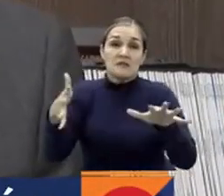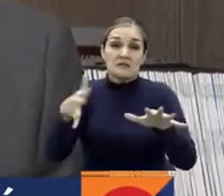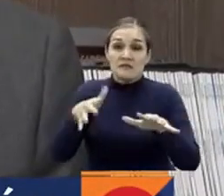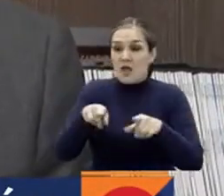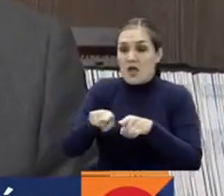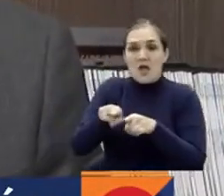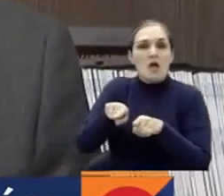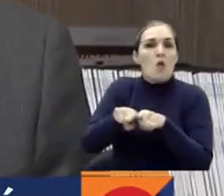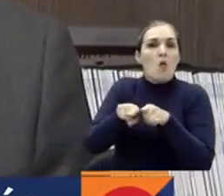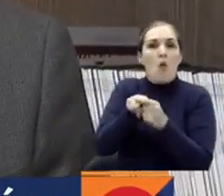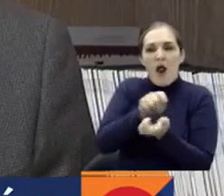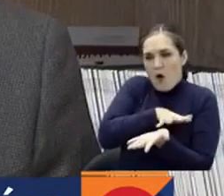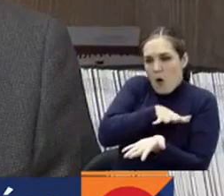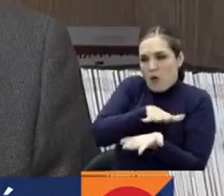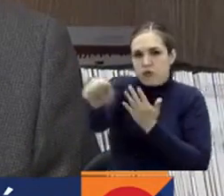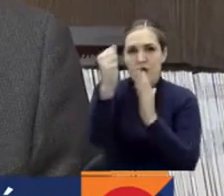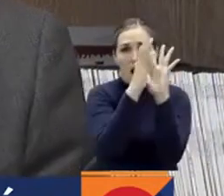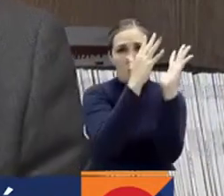arrasa, destruye